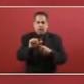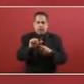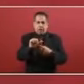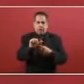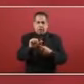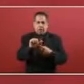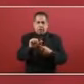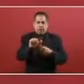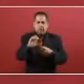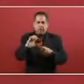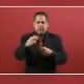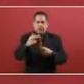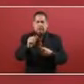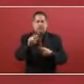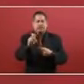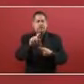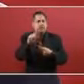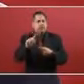Elizabeth Chávez.